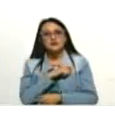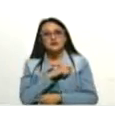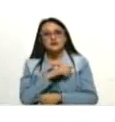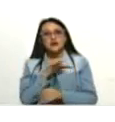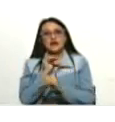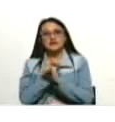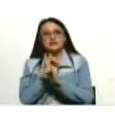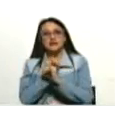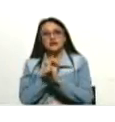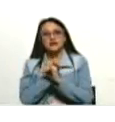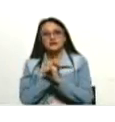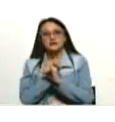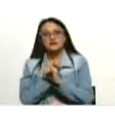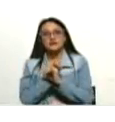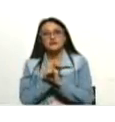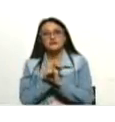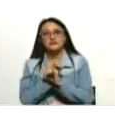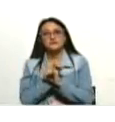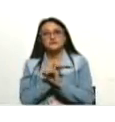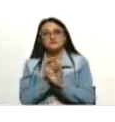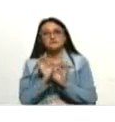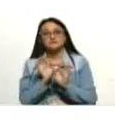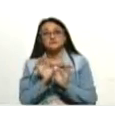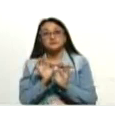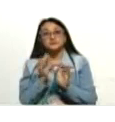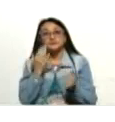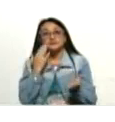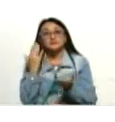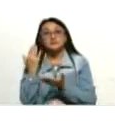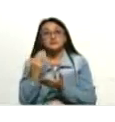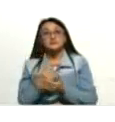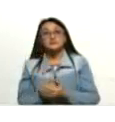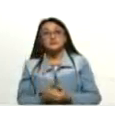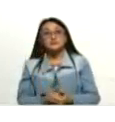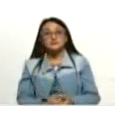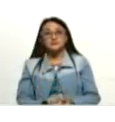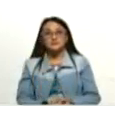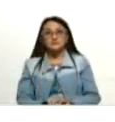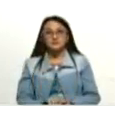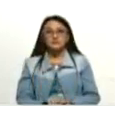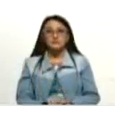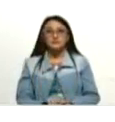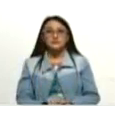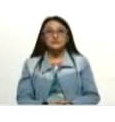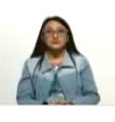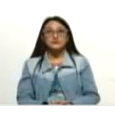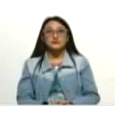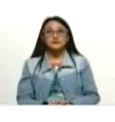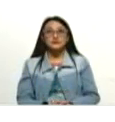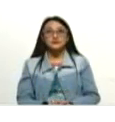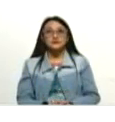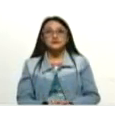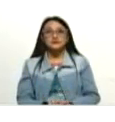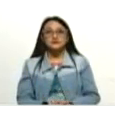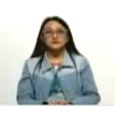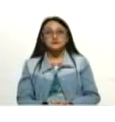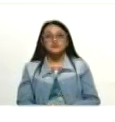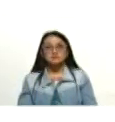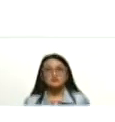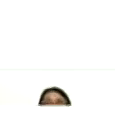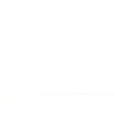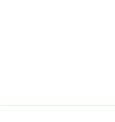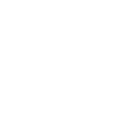el diario El País un Rubio introduce un reportaje para House of news en español